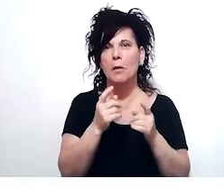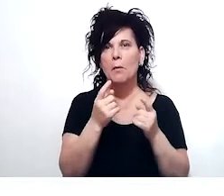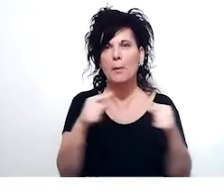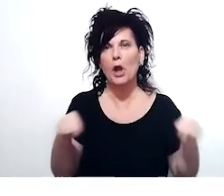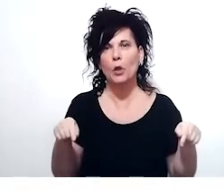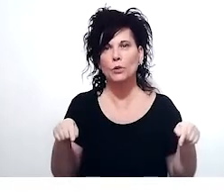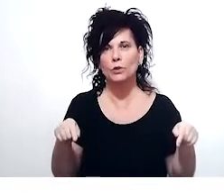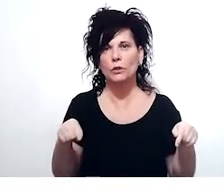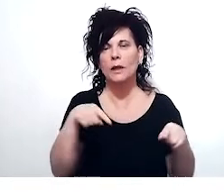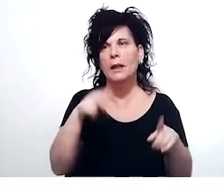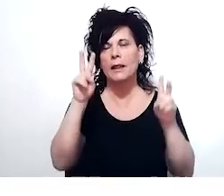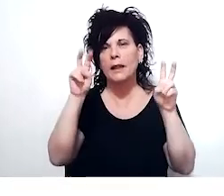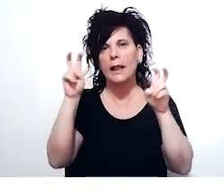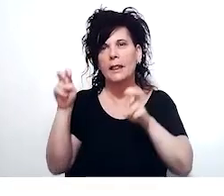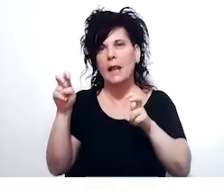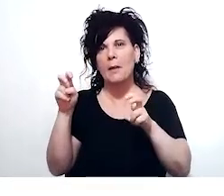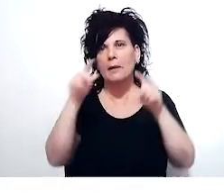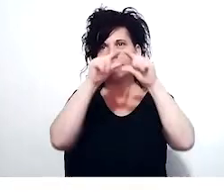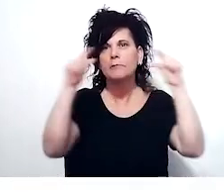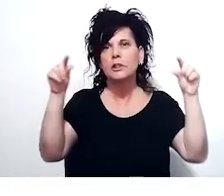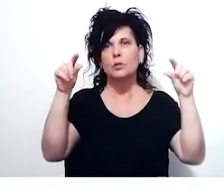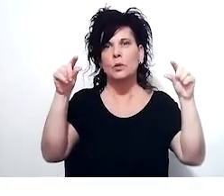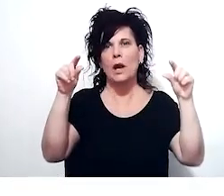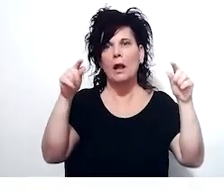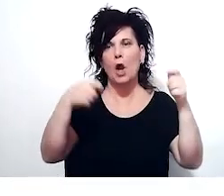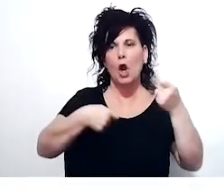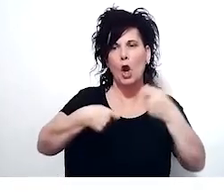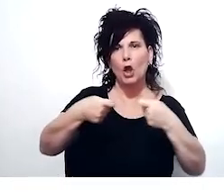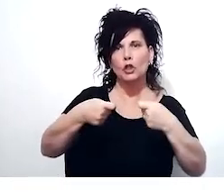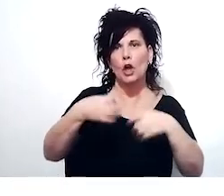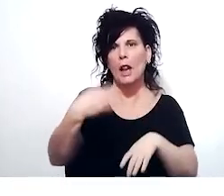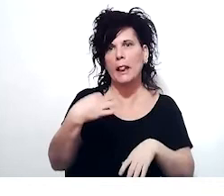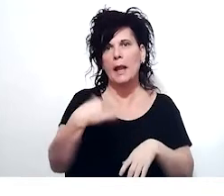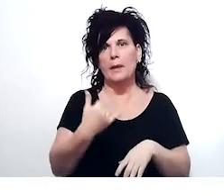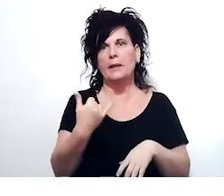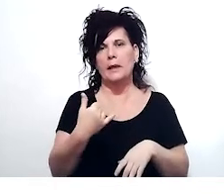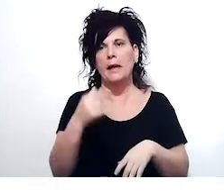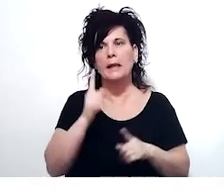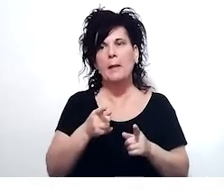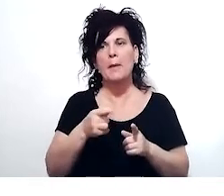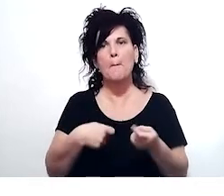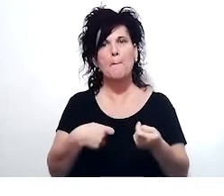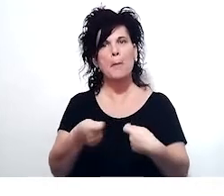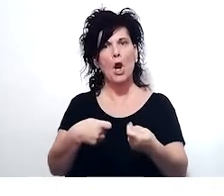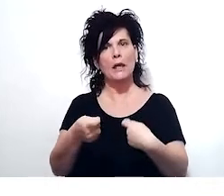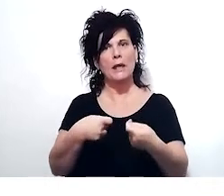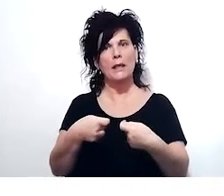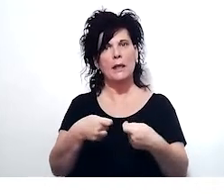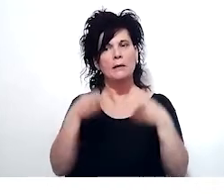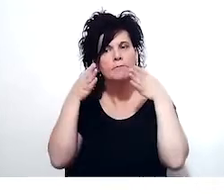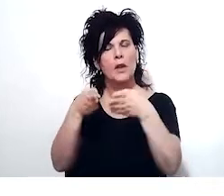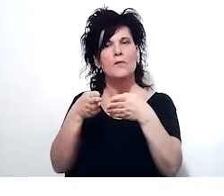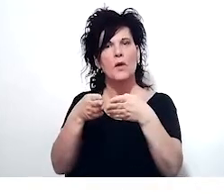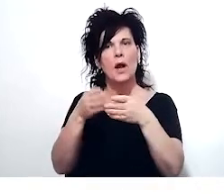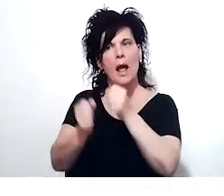productos este tema de que los titulares de los datos deben tener control, y se han diseñado políticas enfocadas en el individuo.